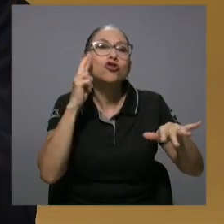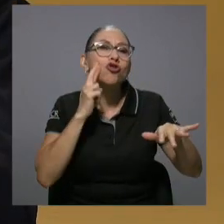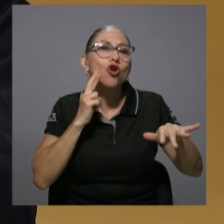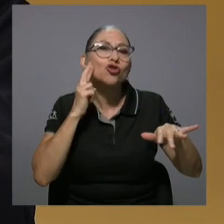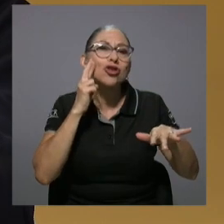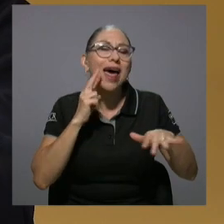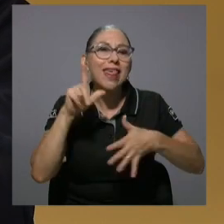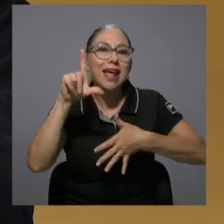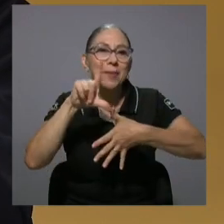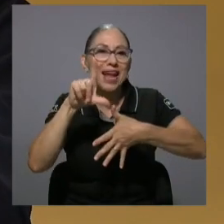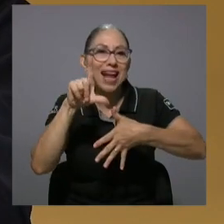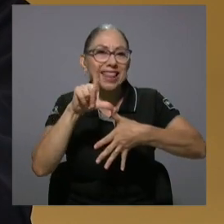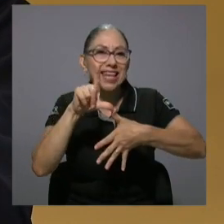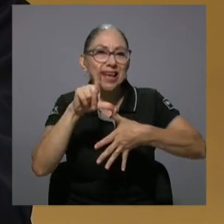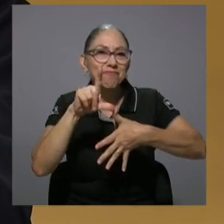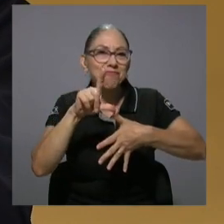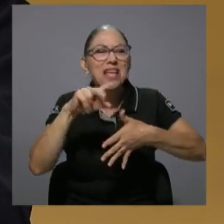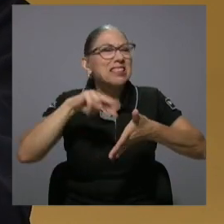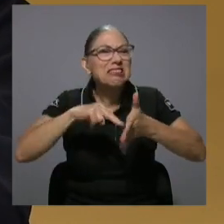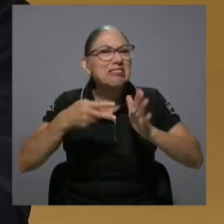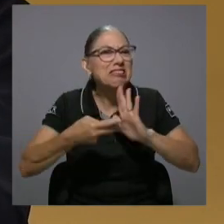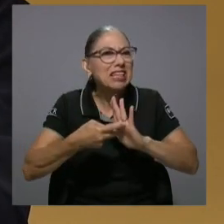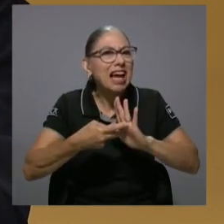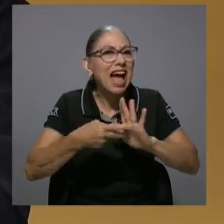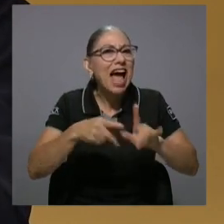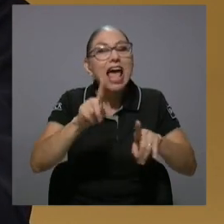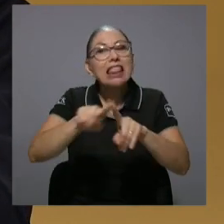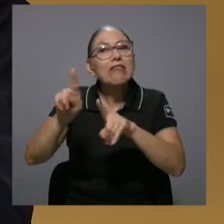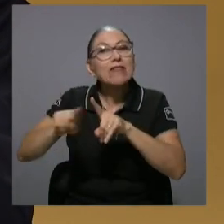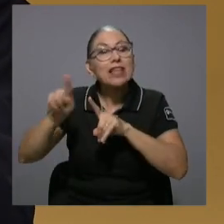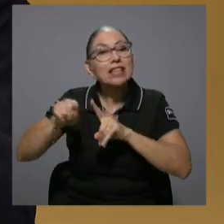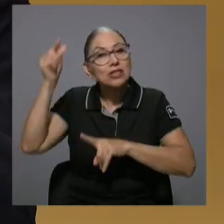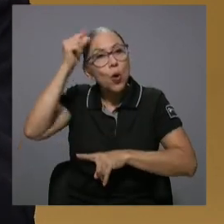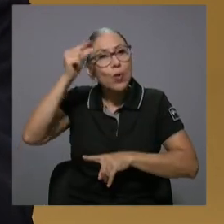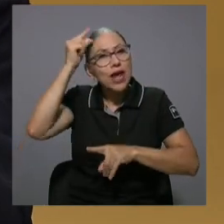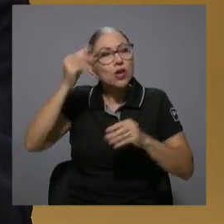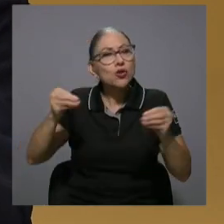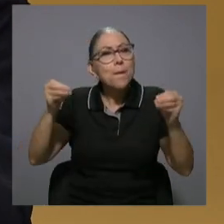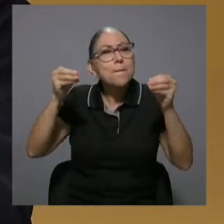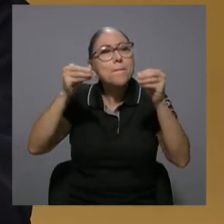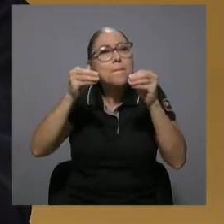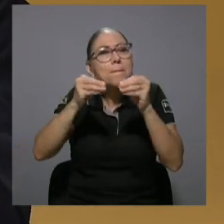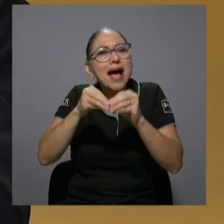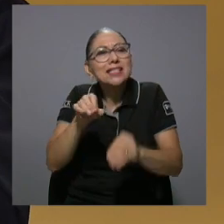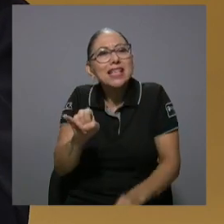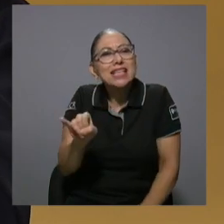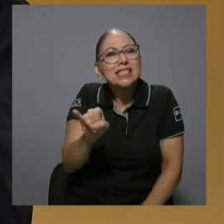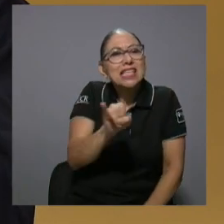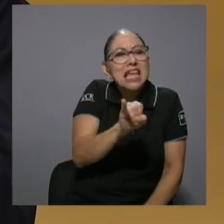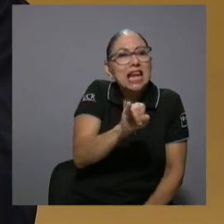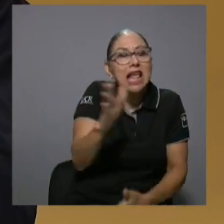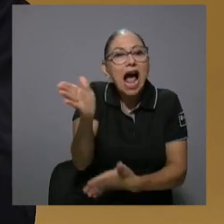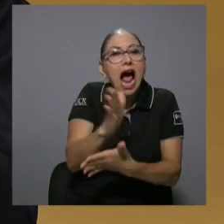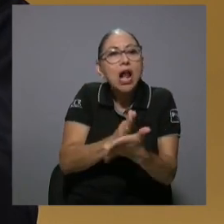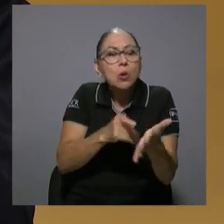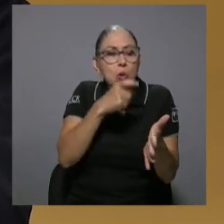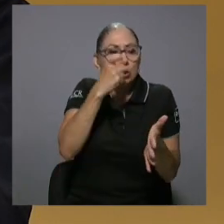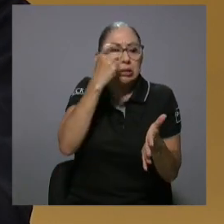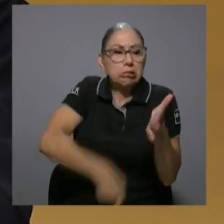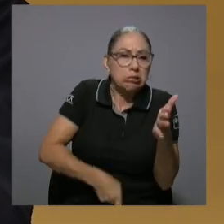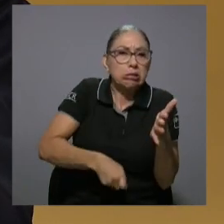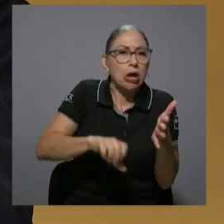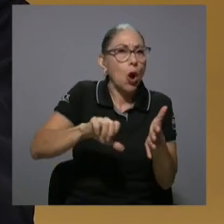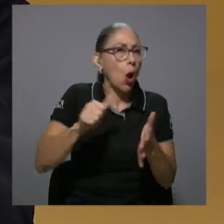ella una serie de gobiernos más de izquierda, algunos un poquito más duros, otros menos duros,